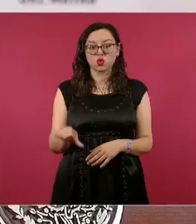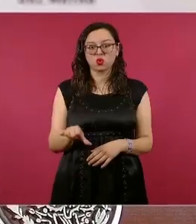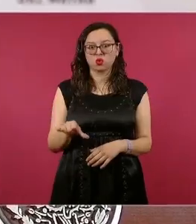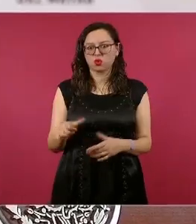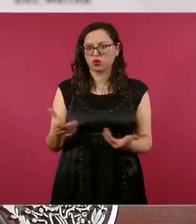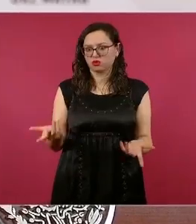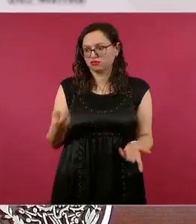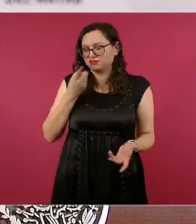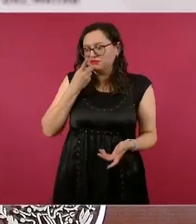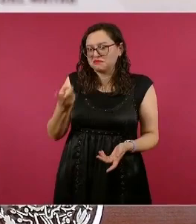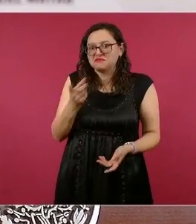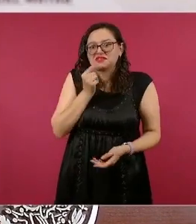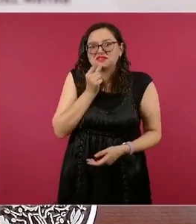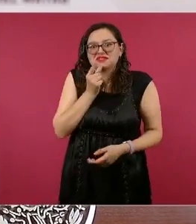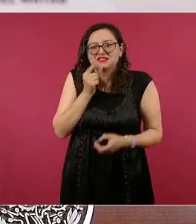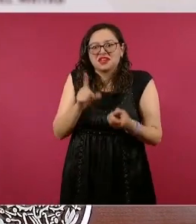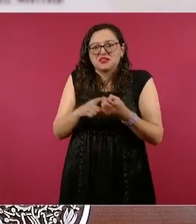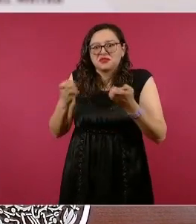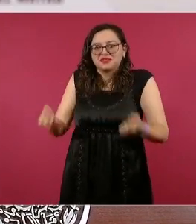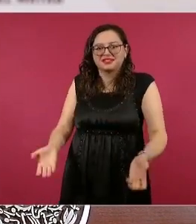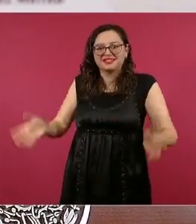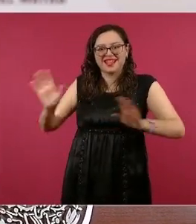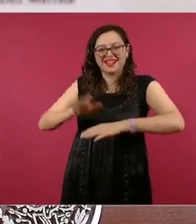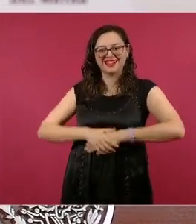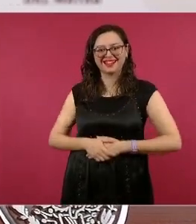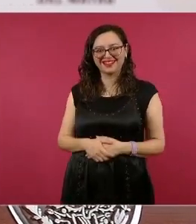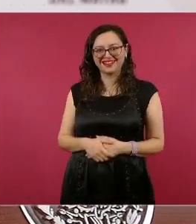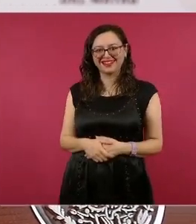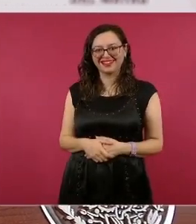pues cuiden, porque es mejor